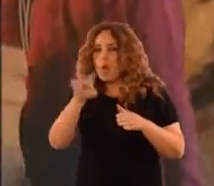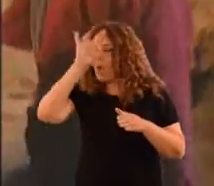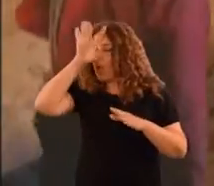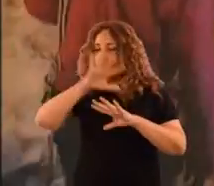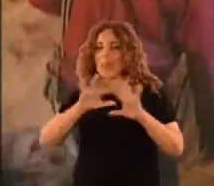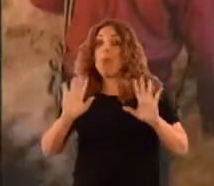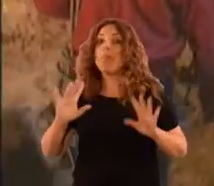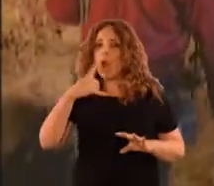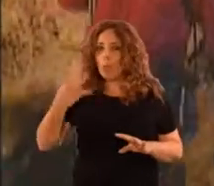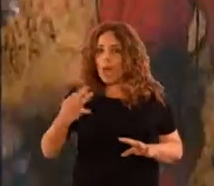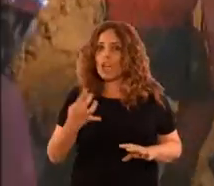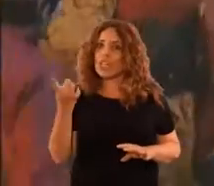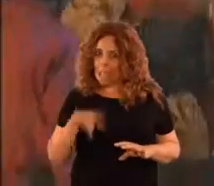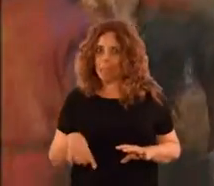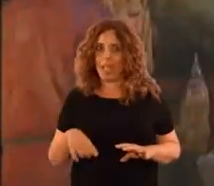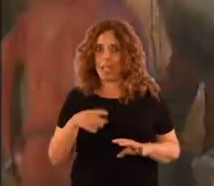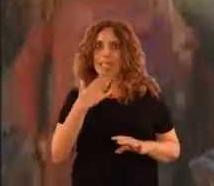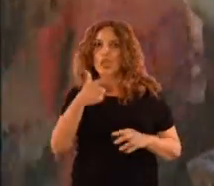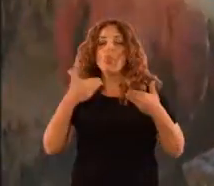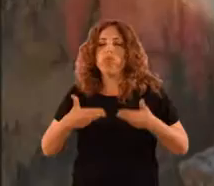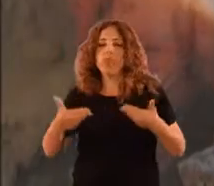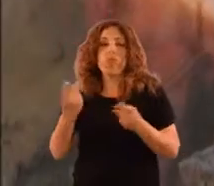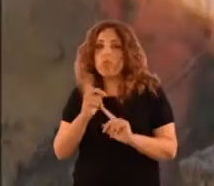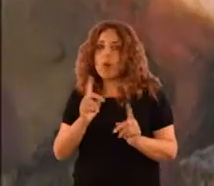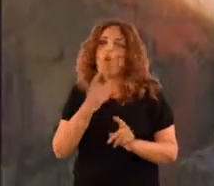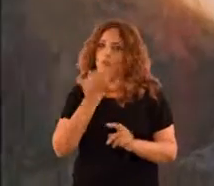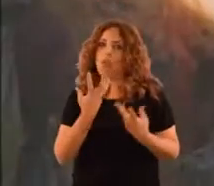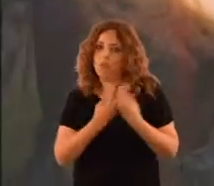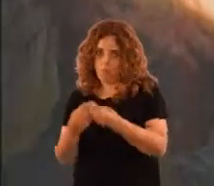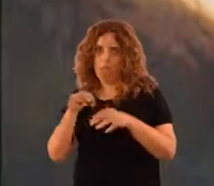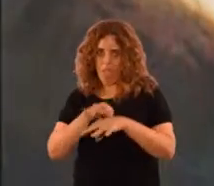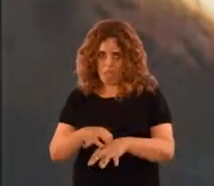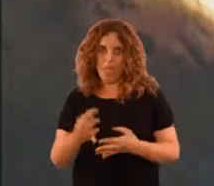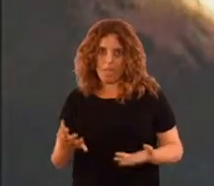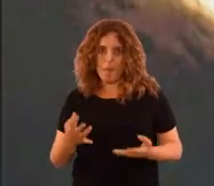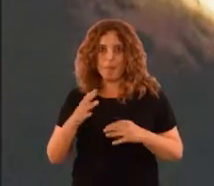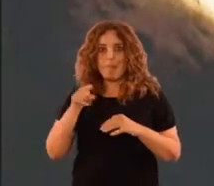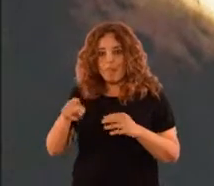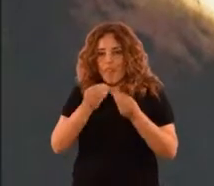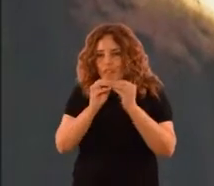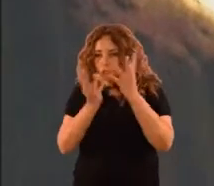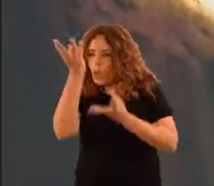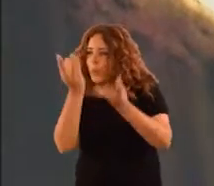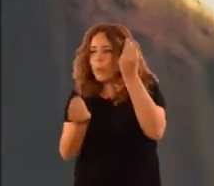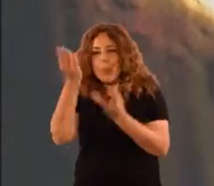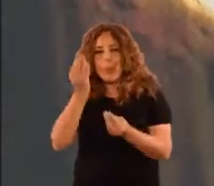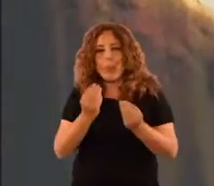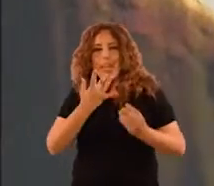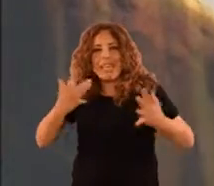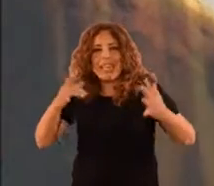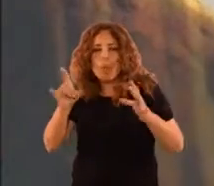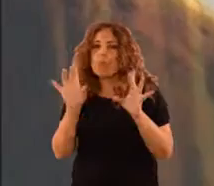conforman un universo tan espectacular como peligroso si no estás familiarizado con él. Las formas